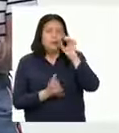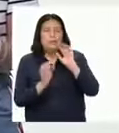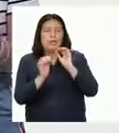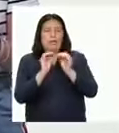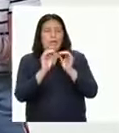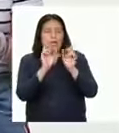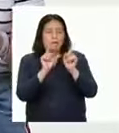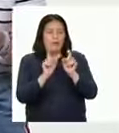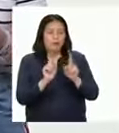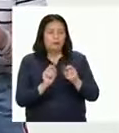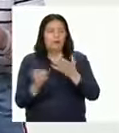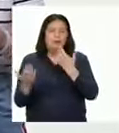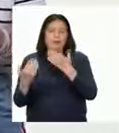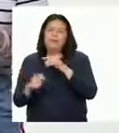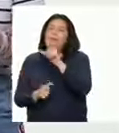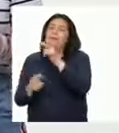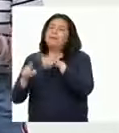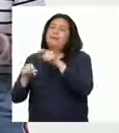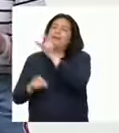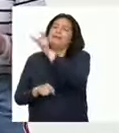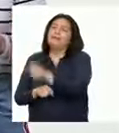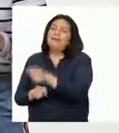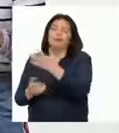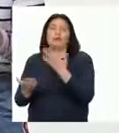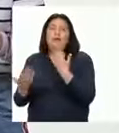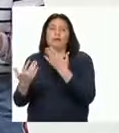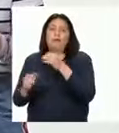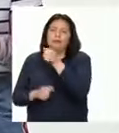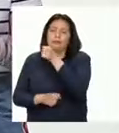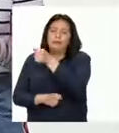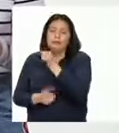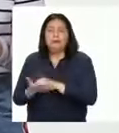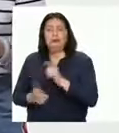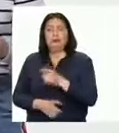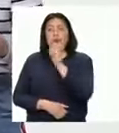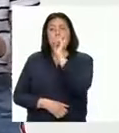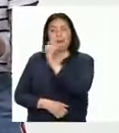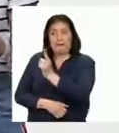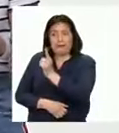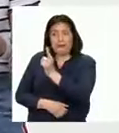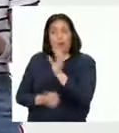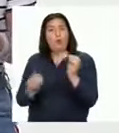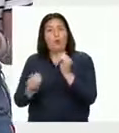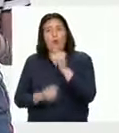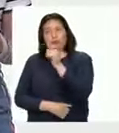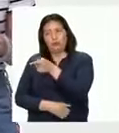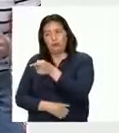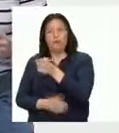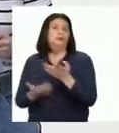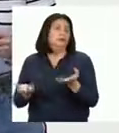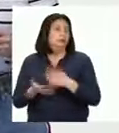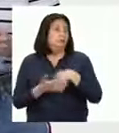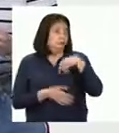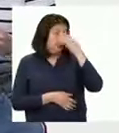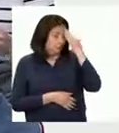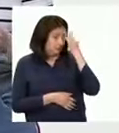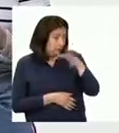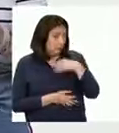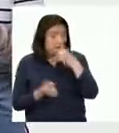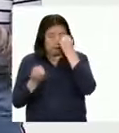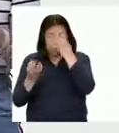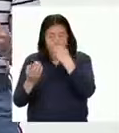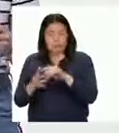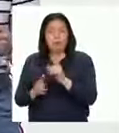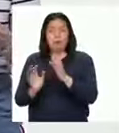la conversación de acuerdo con el entrevistado o entrevistada, si los tratamos de usted o de tú. Y si ya sabemos alguna